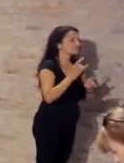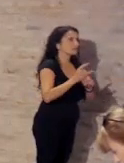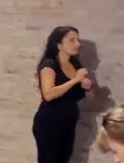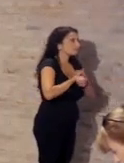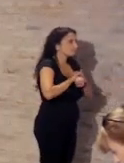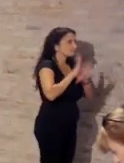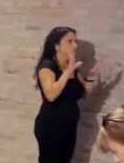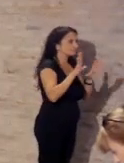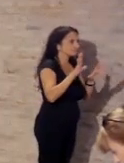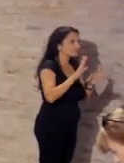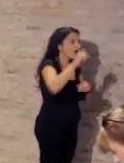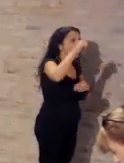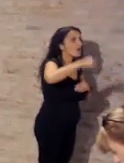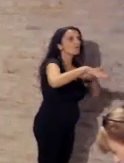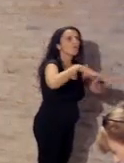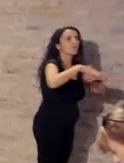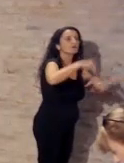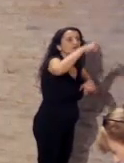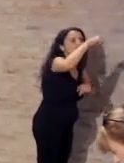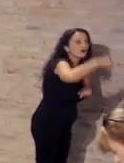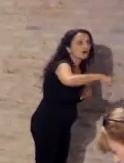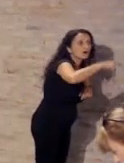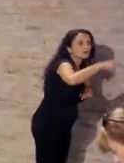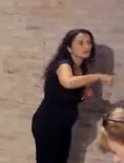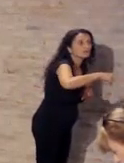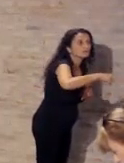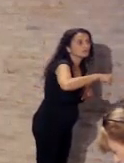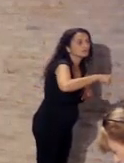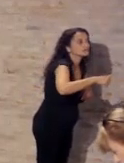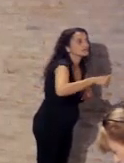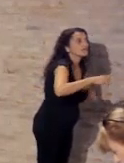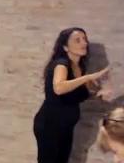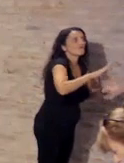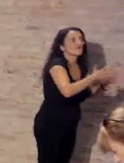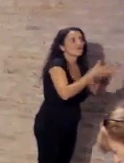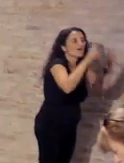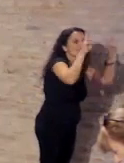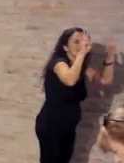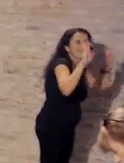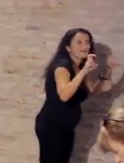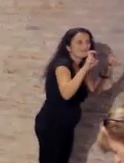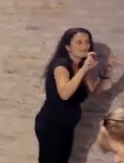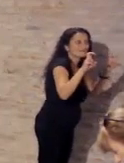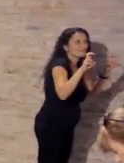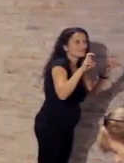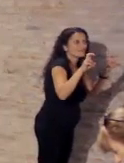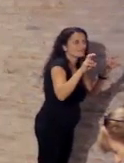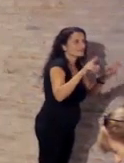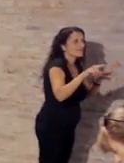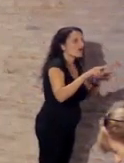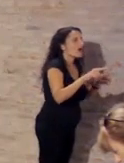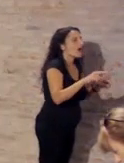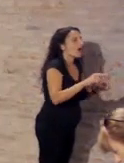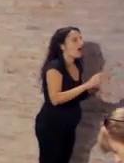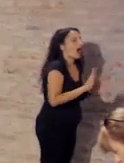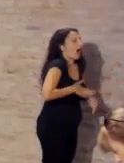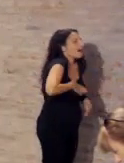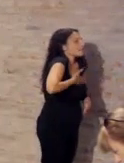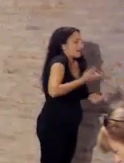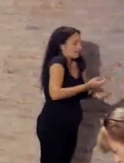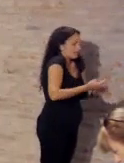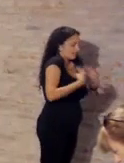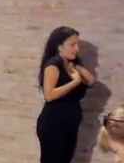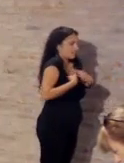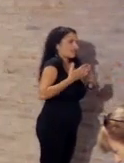generación Esta era que estamos tan en vigor la cuestión de amate querete cuando